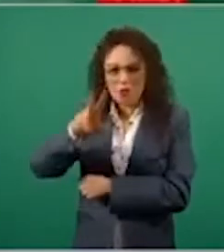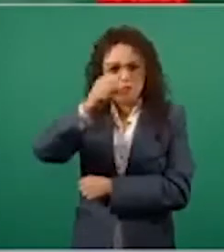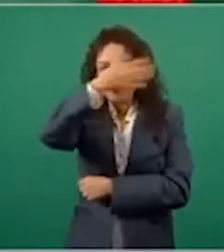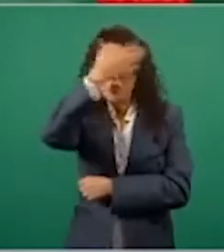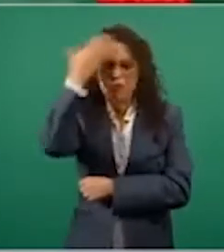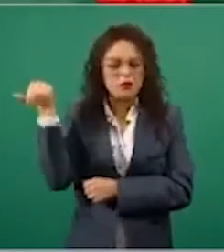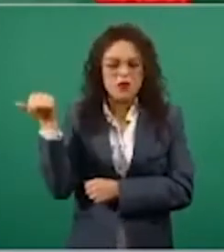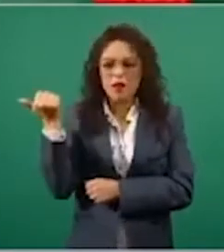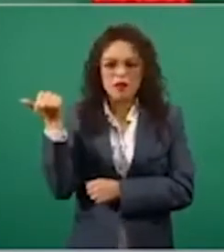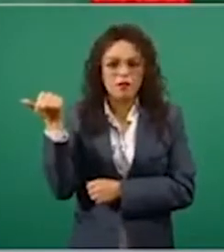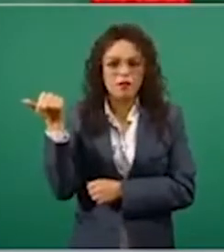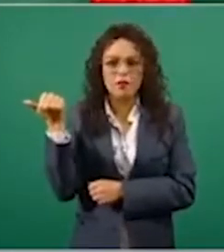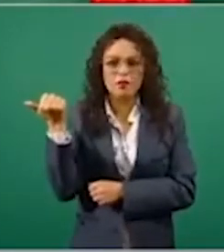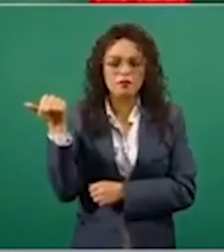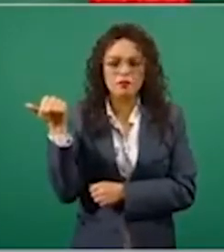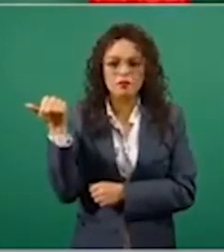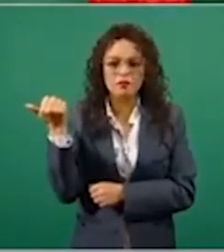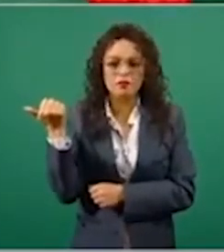cómo